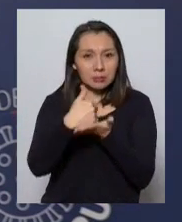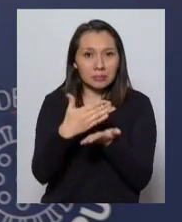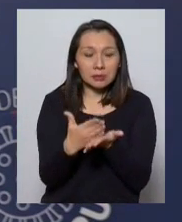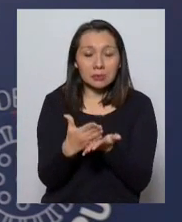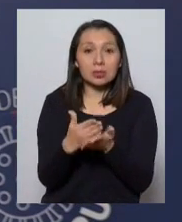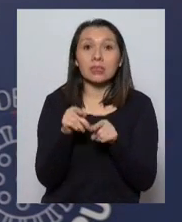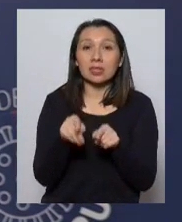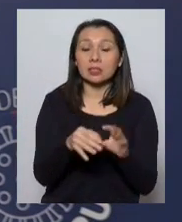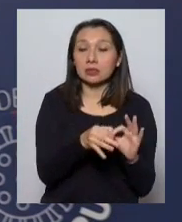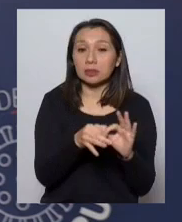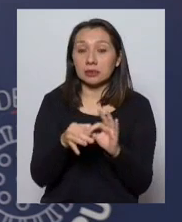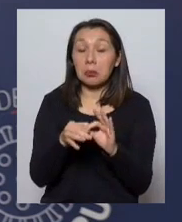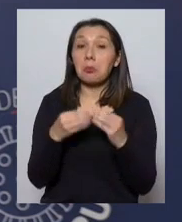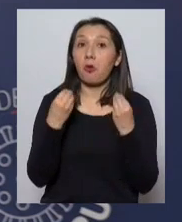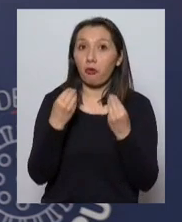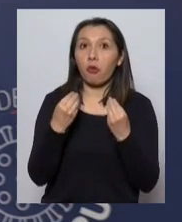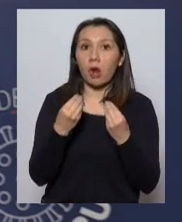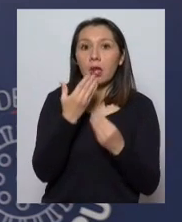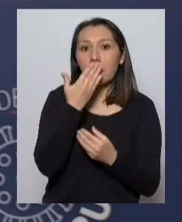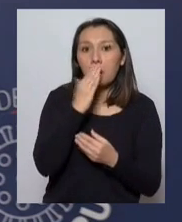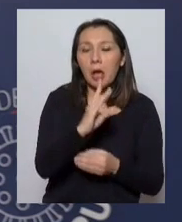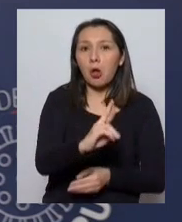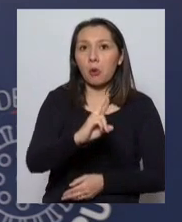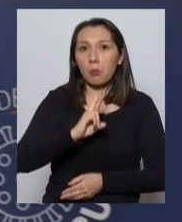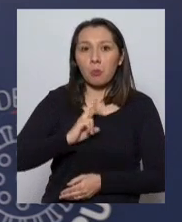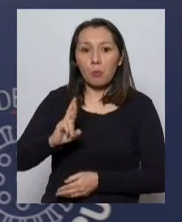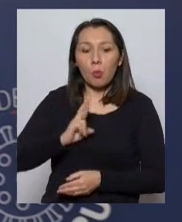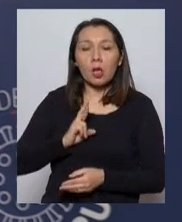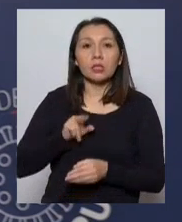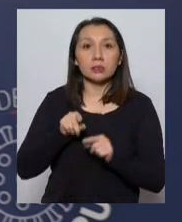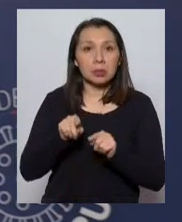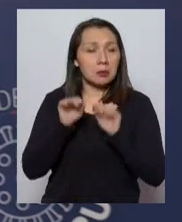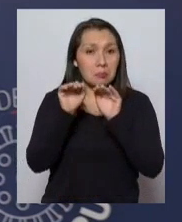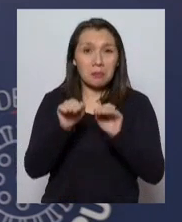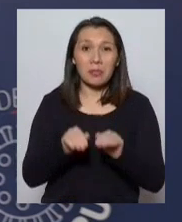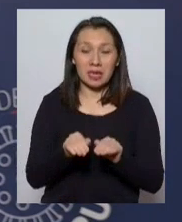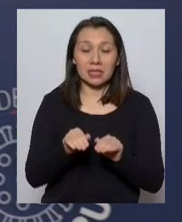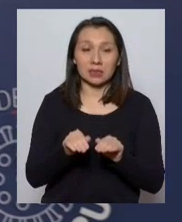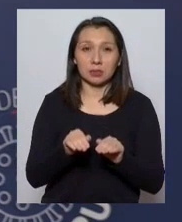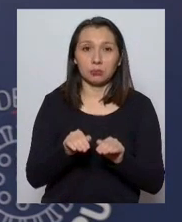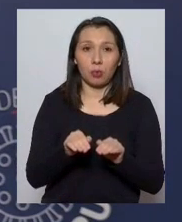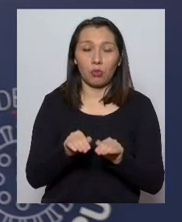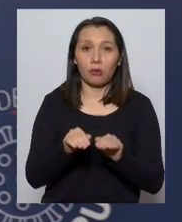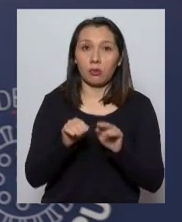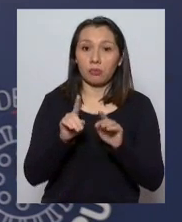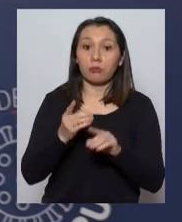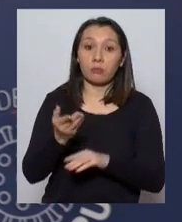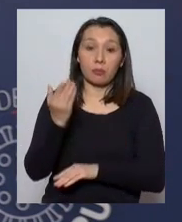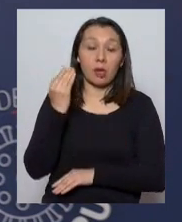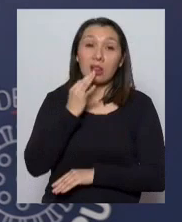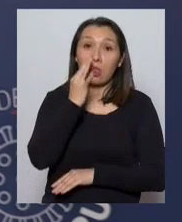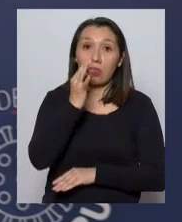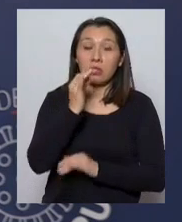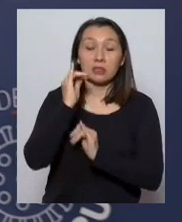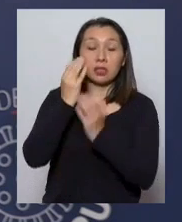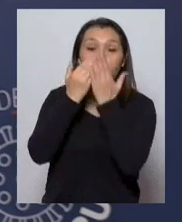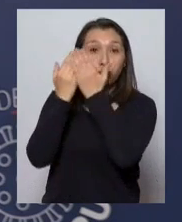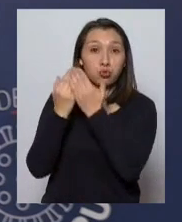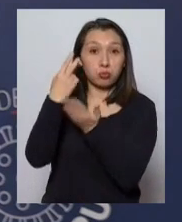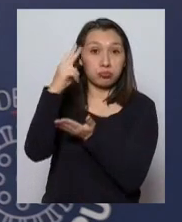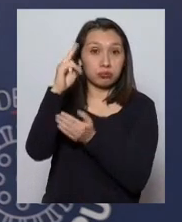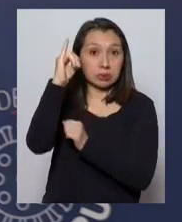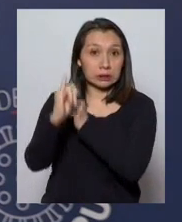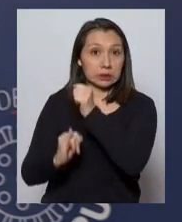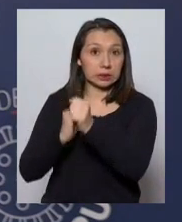ha sido exitosa en el sentido que tal como señalaba la literatura internacional